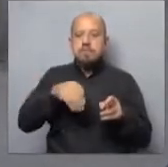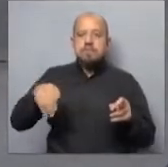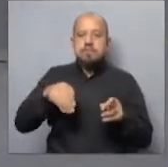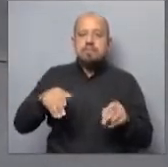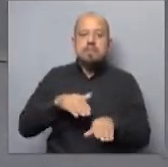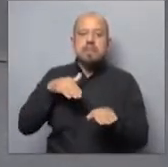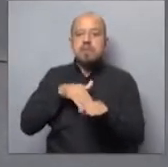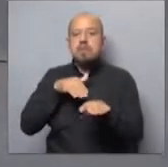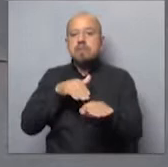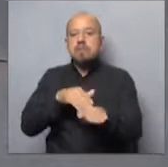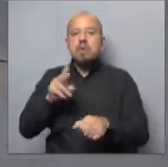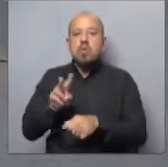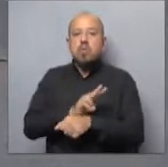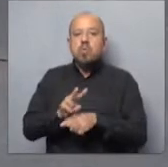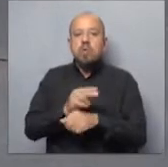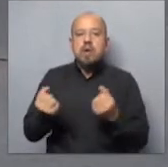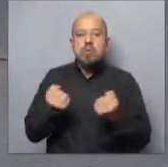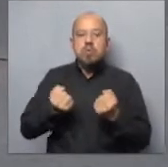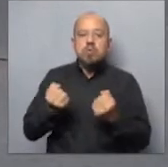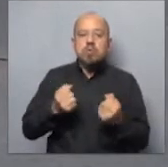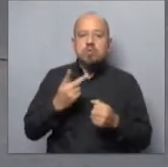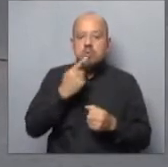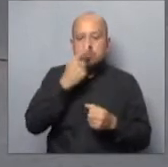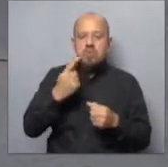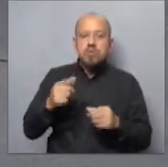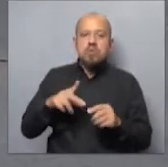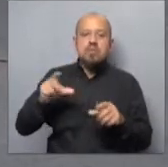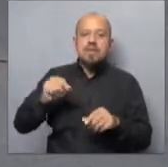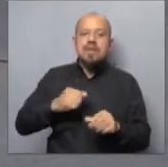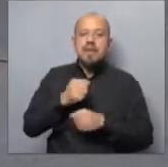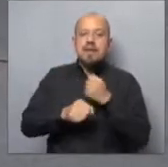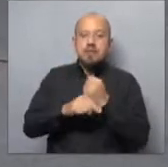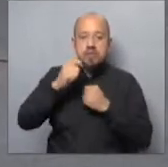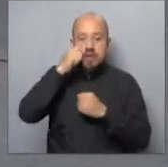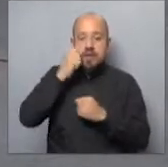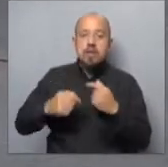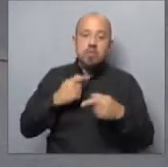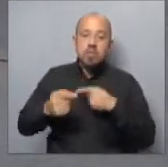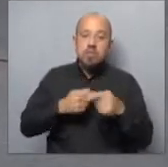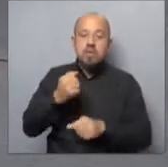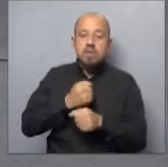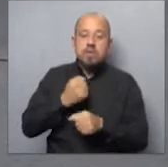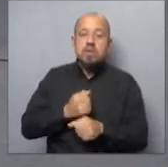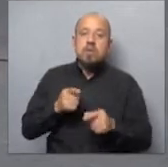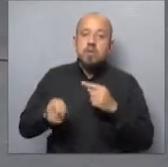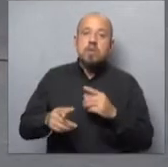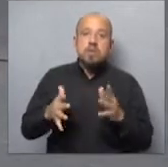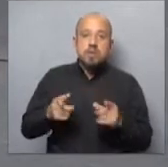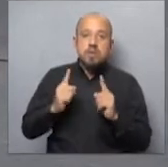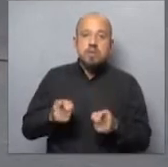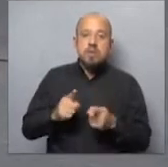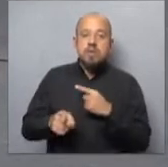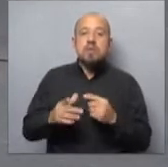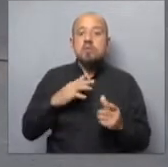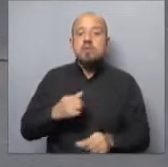de Montevideo, algo que ella realiza desde 2001. Tiene arriba de 70 años y sigue en esta profesión y es además una de